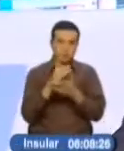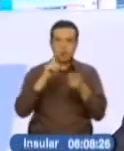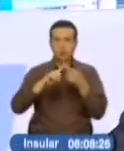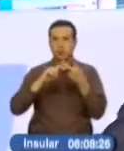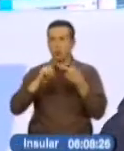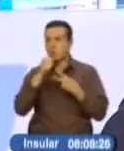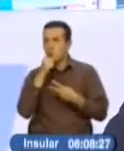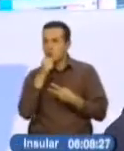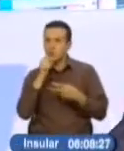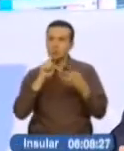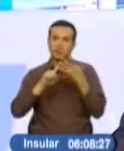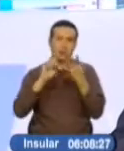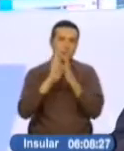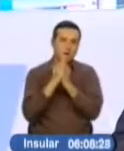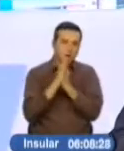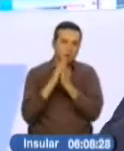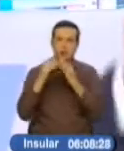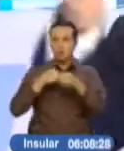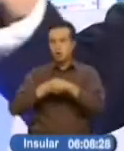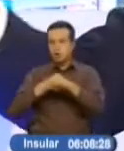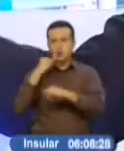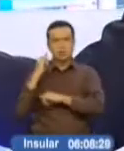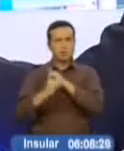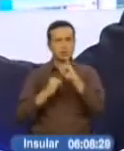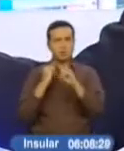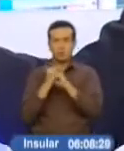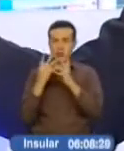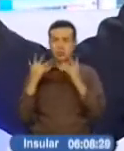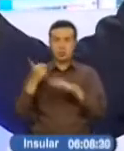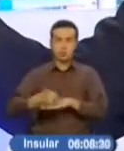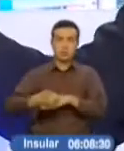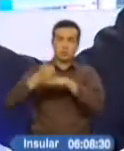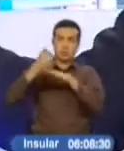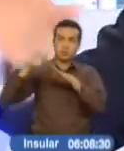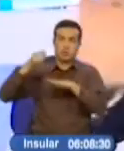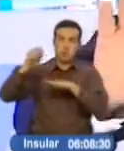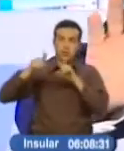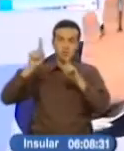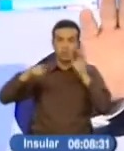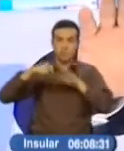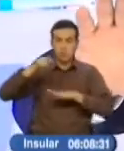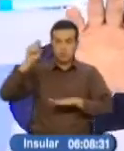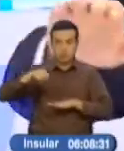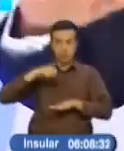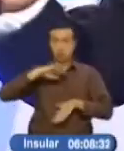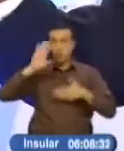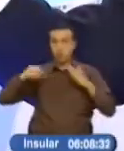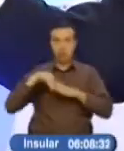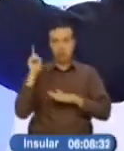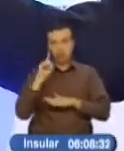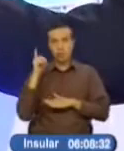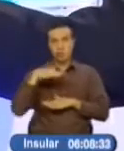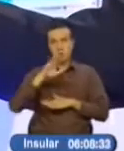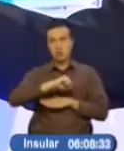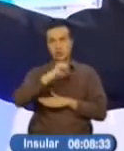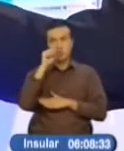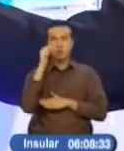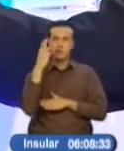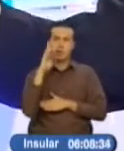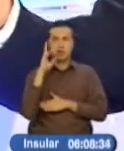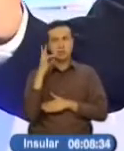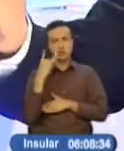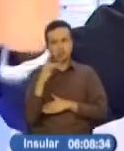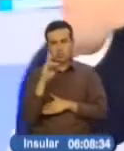conversatorios, con los manuales, con los talleres internacionales, llegan a las cortes y a veces algunos jueces, obviamente no todos, hemos ganado 16, 18